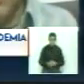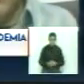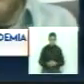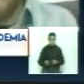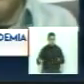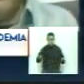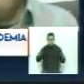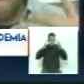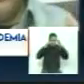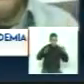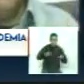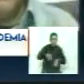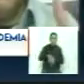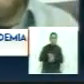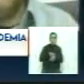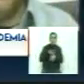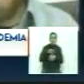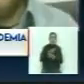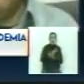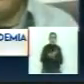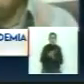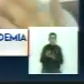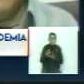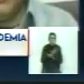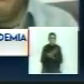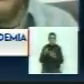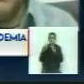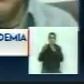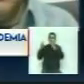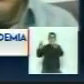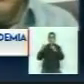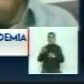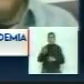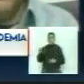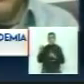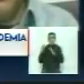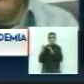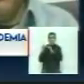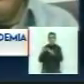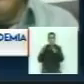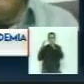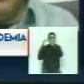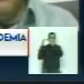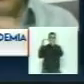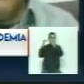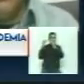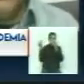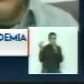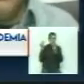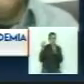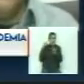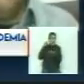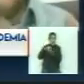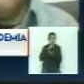reacción. Nos demoramos 1 semana, 2 semanas en colocar 20 camas en el Bicentenario, cuando el ministro